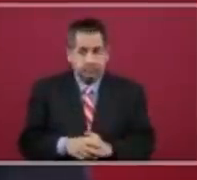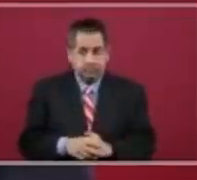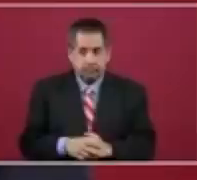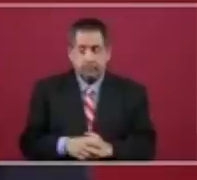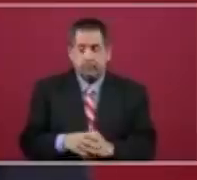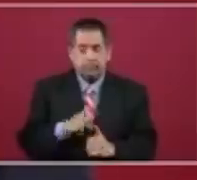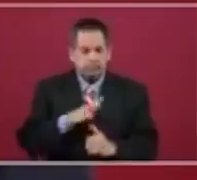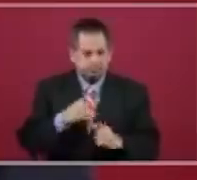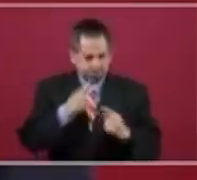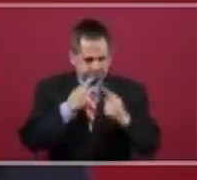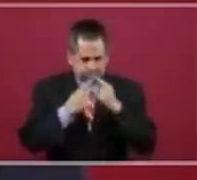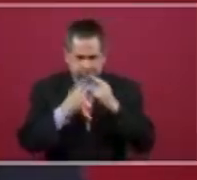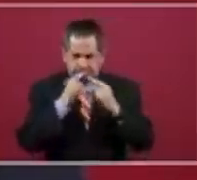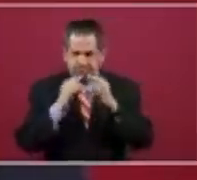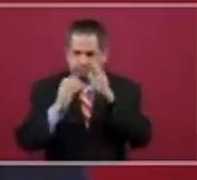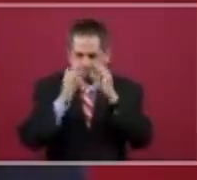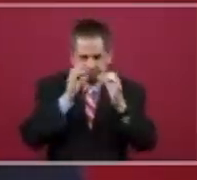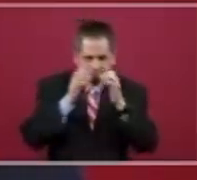Hubo diálogo,